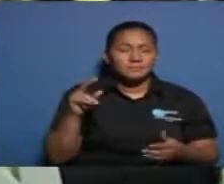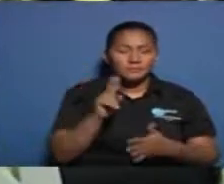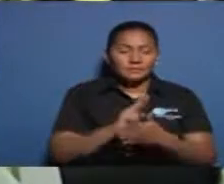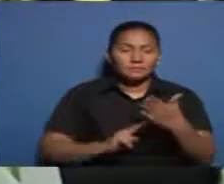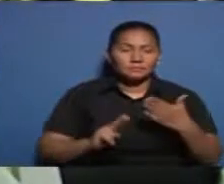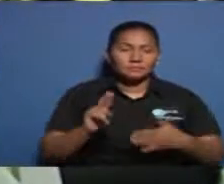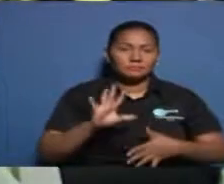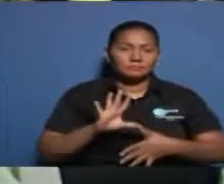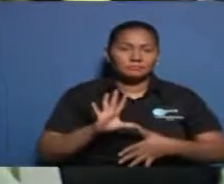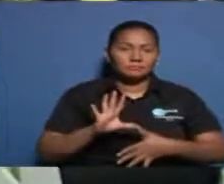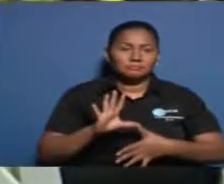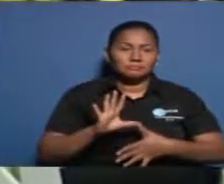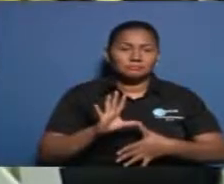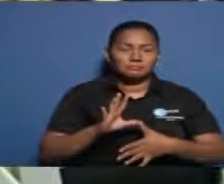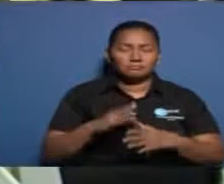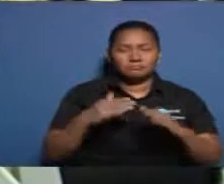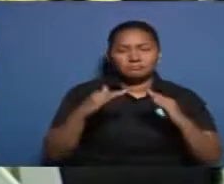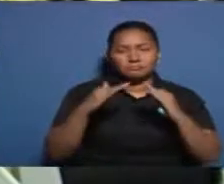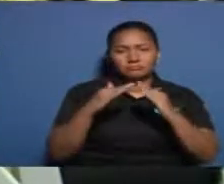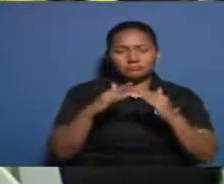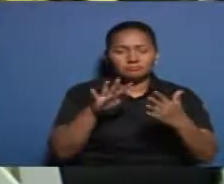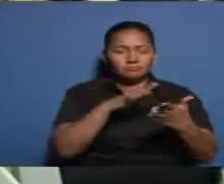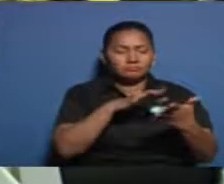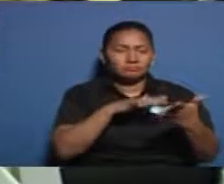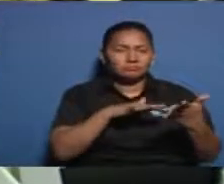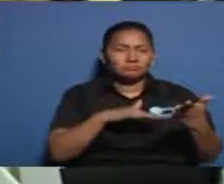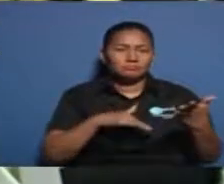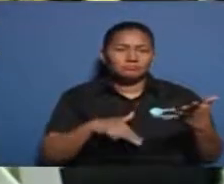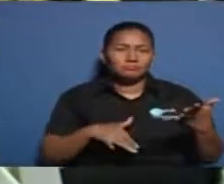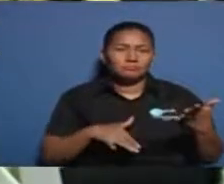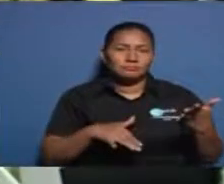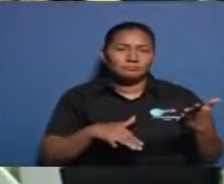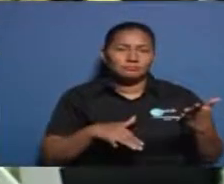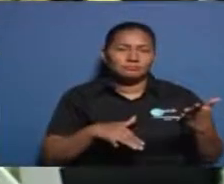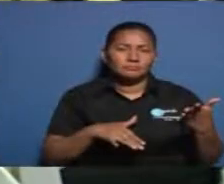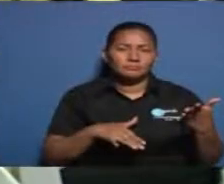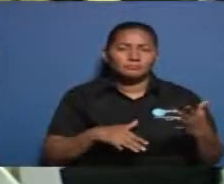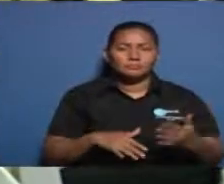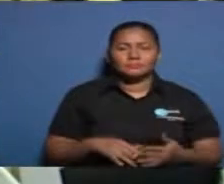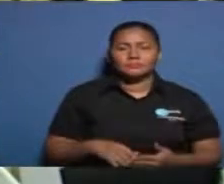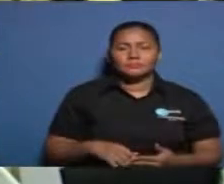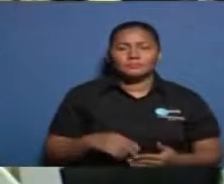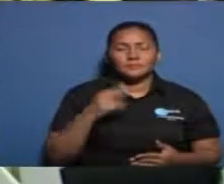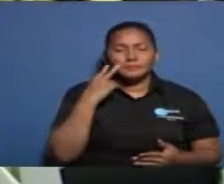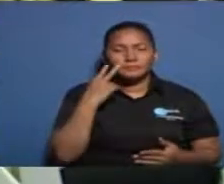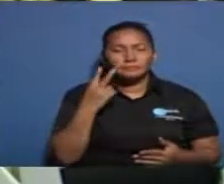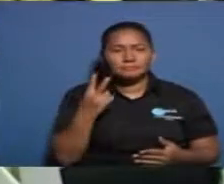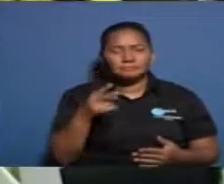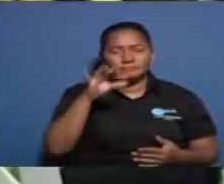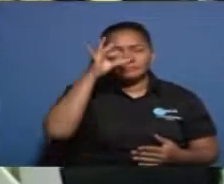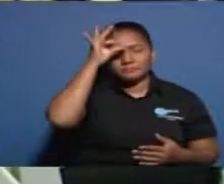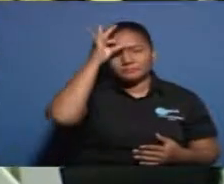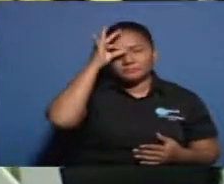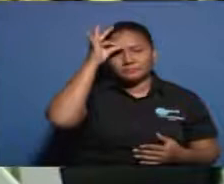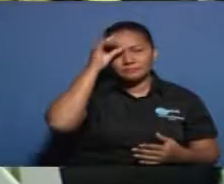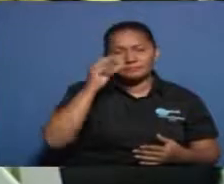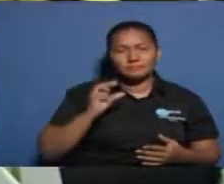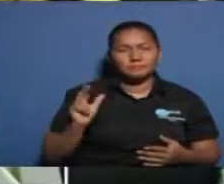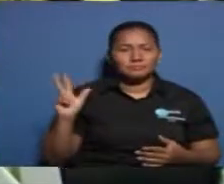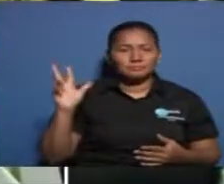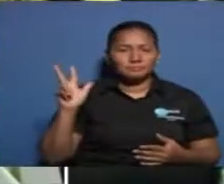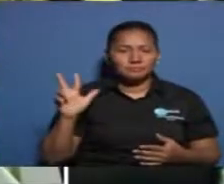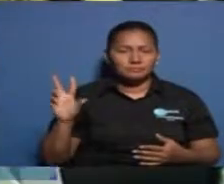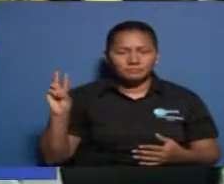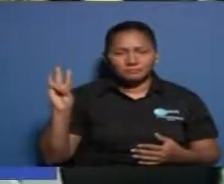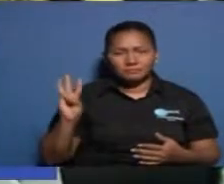violencia género para apresar vamos a tener luego del corte que puede utilizarlo en las redes sociales en facebook como de las universidad y estoy realizan como arroba o